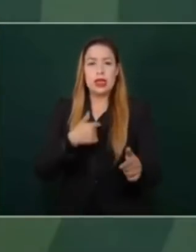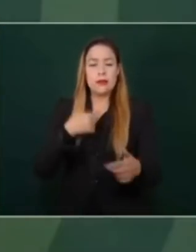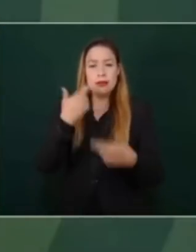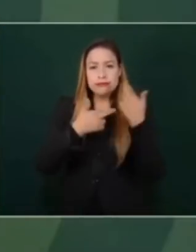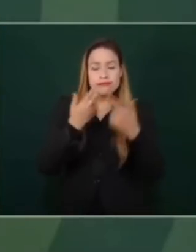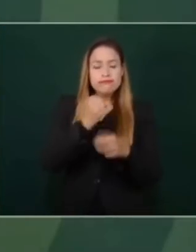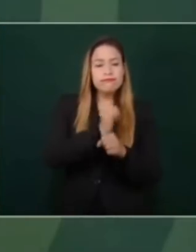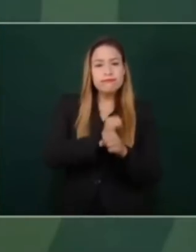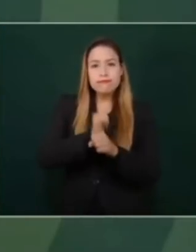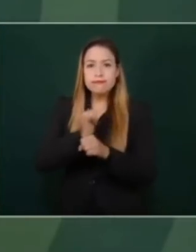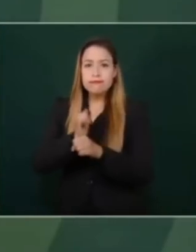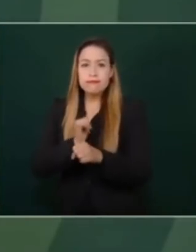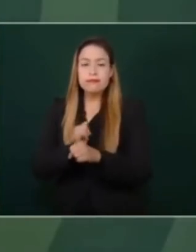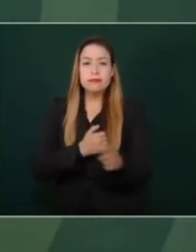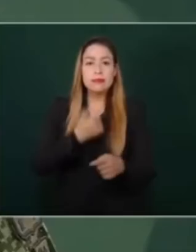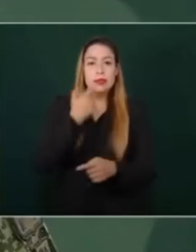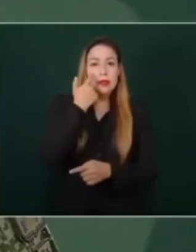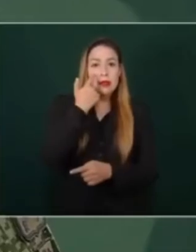realizó las investigaciones y